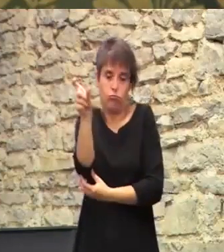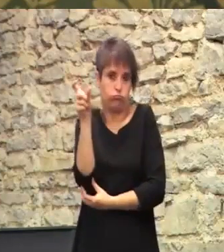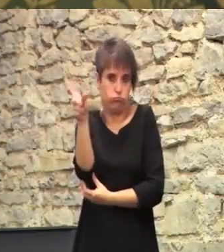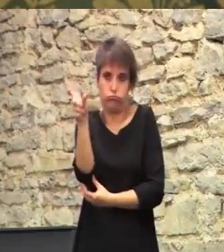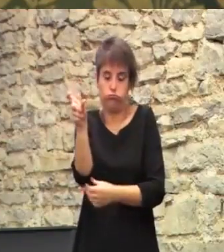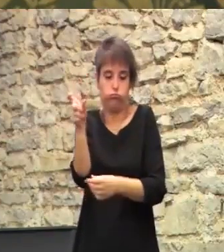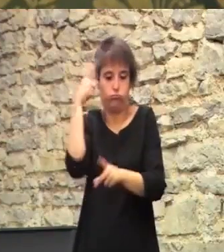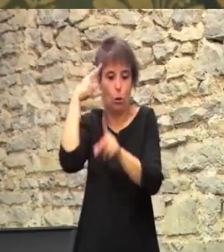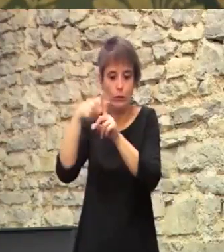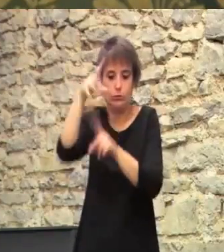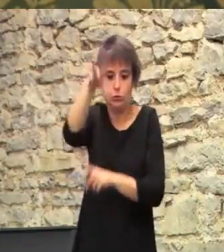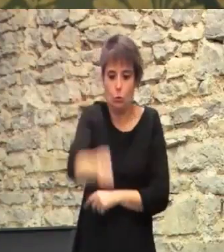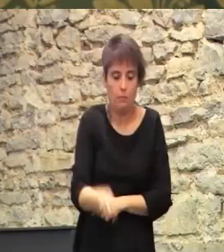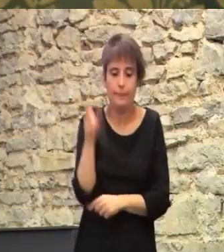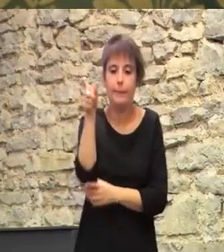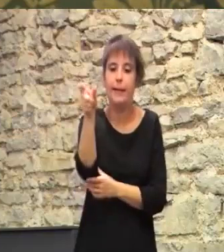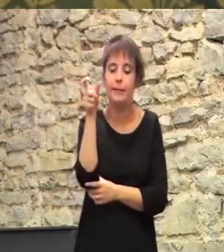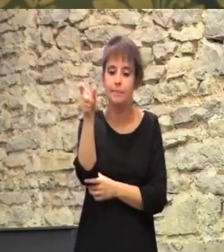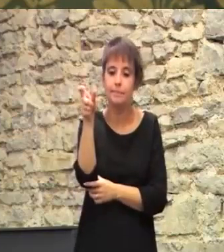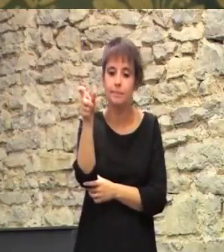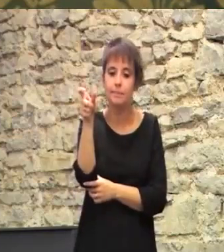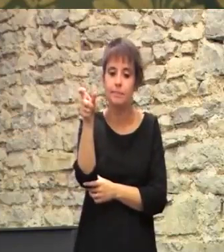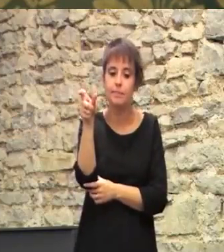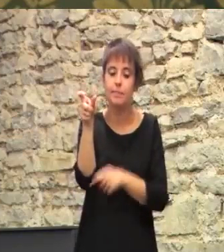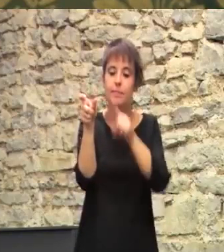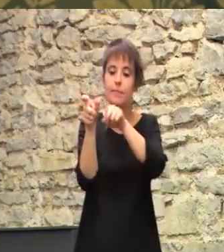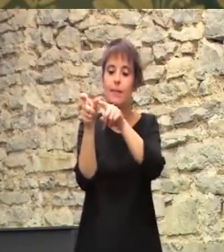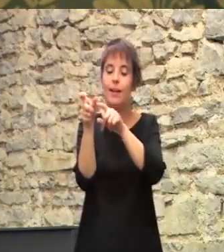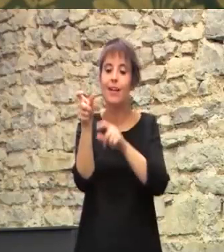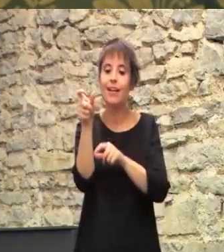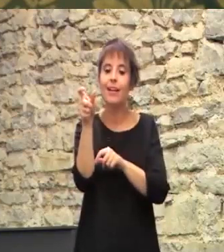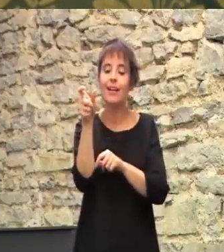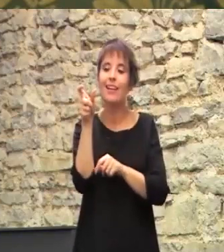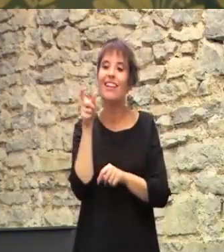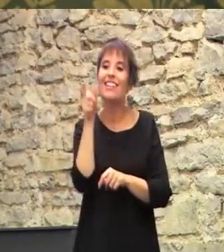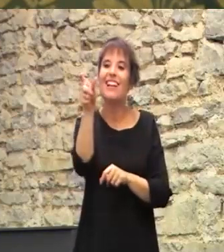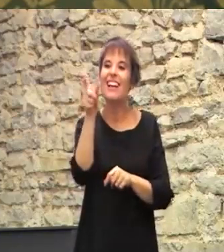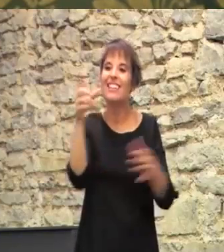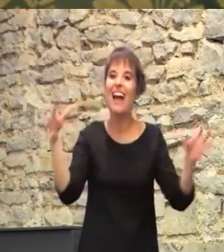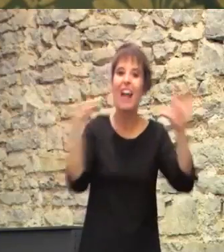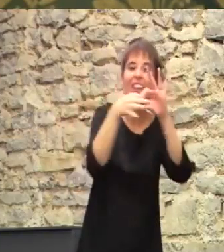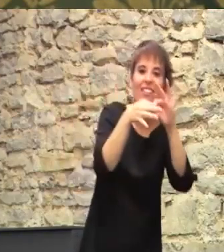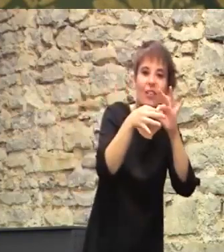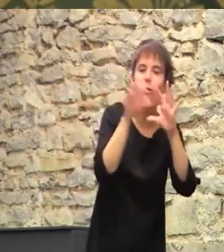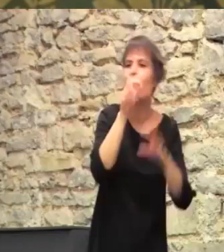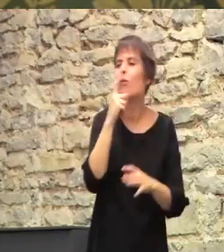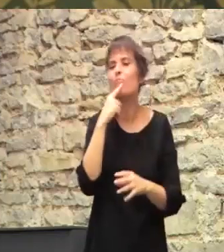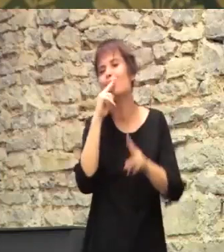comprar tenían tarjetas adicionales no se dice hemos seis de susana